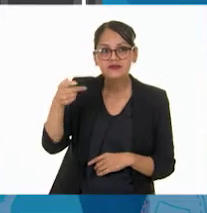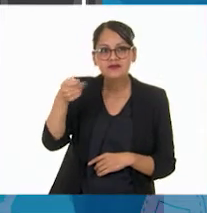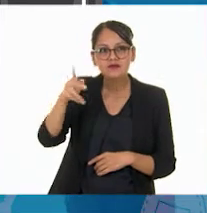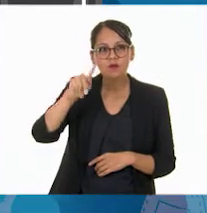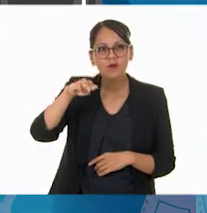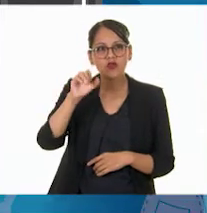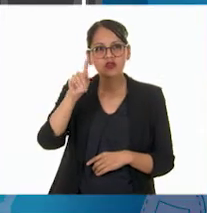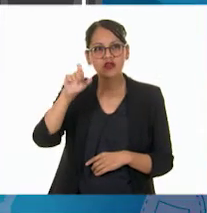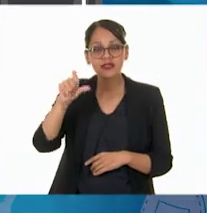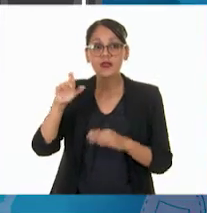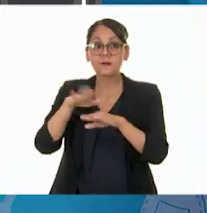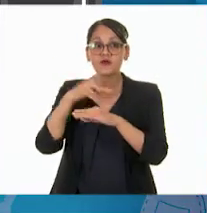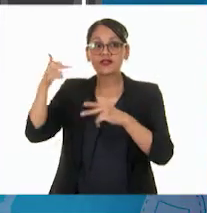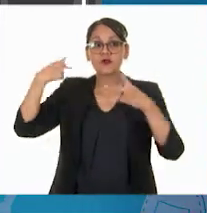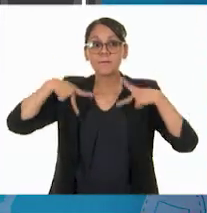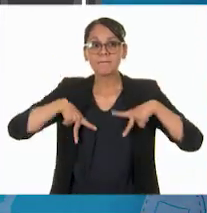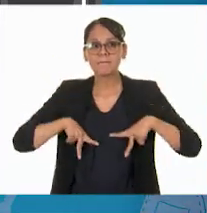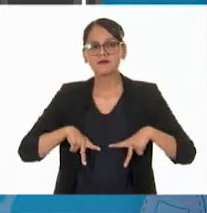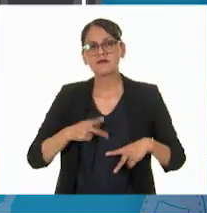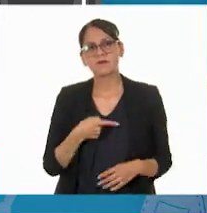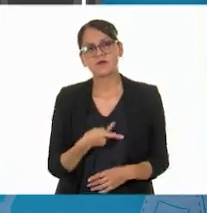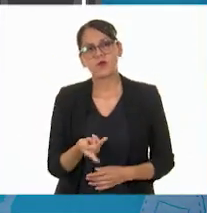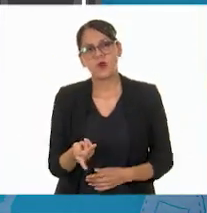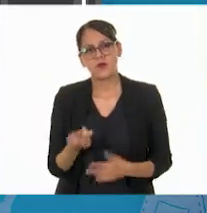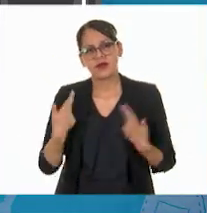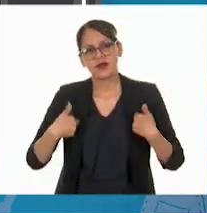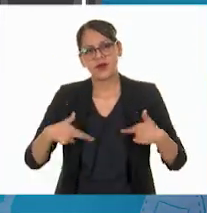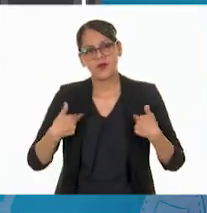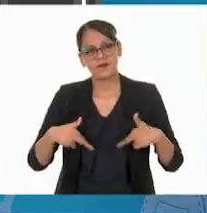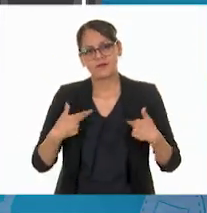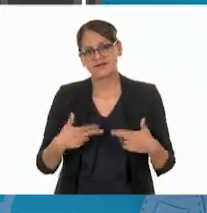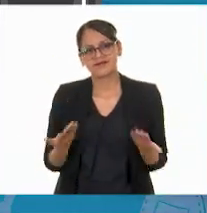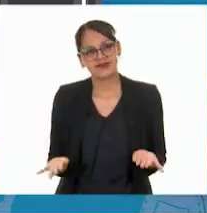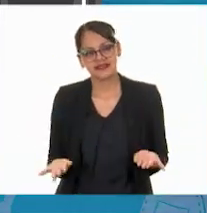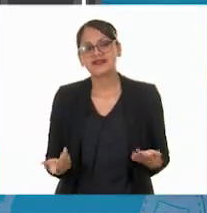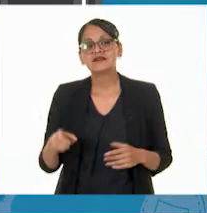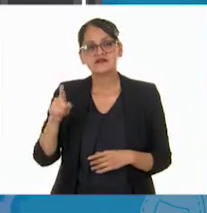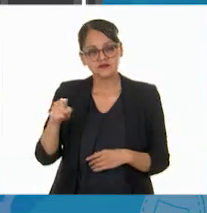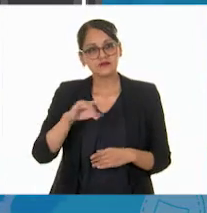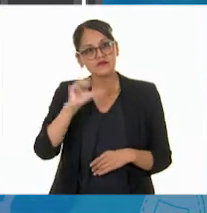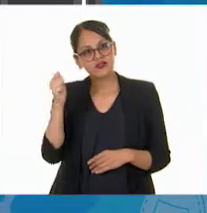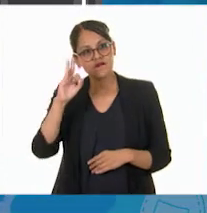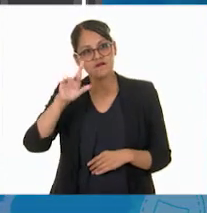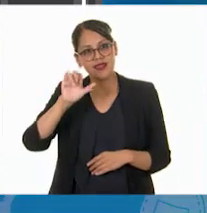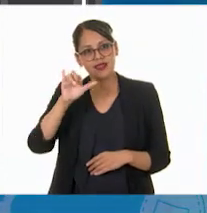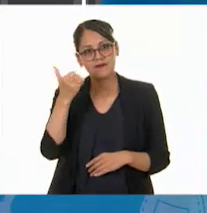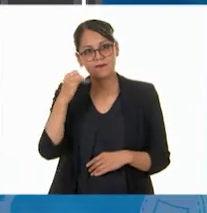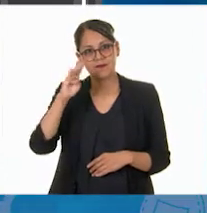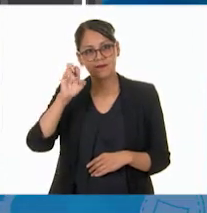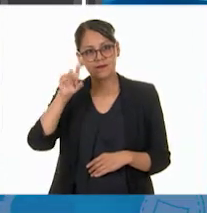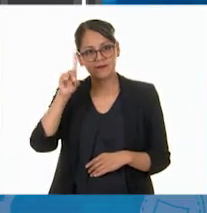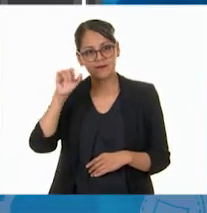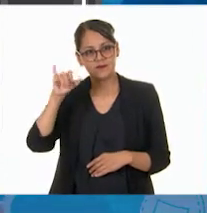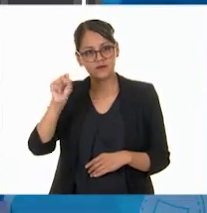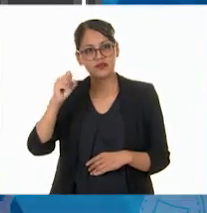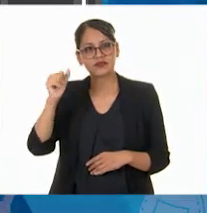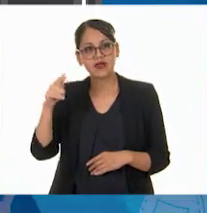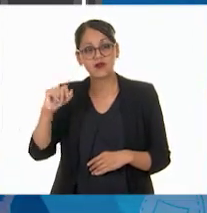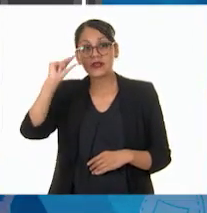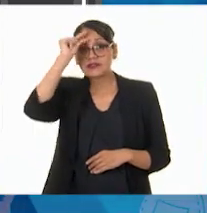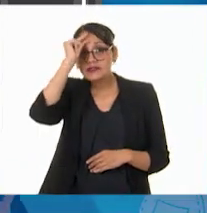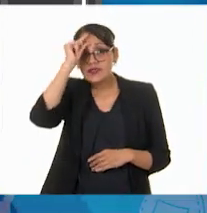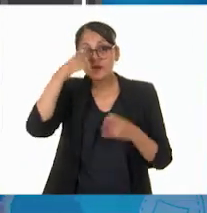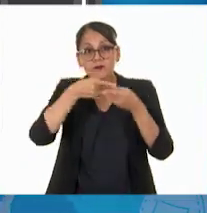porque vestía de forma muy pobrecita. Y, como olvidar, a Fray Bernardino de Sahagún, el sabio que estudió